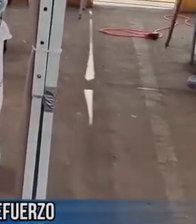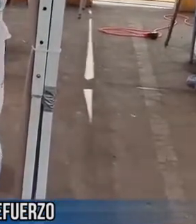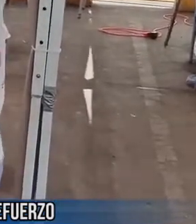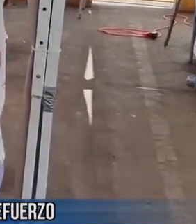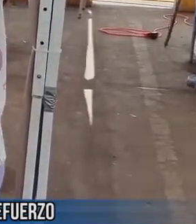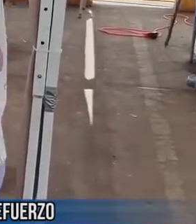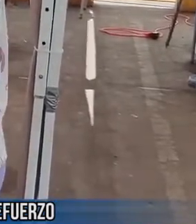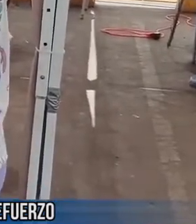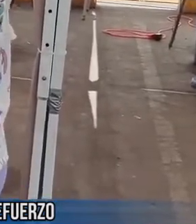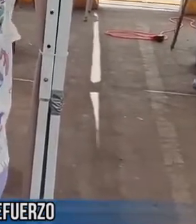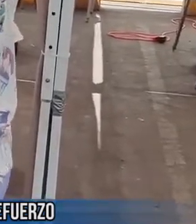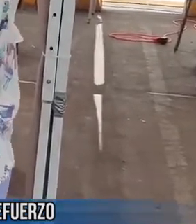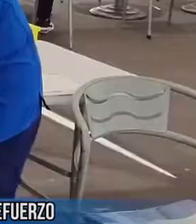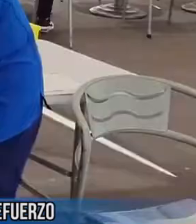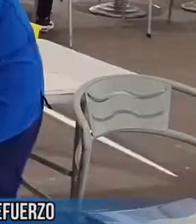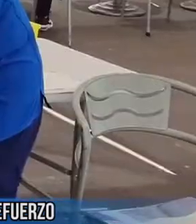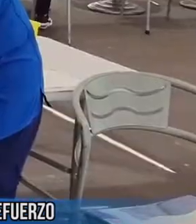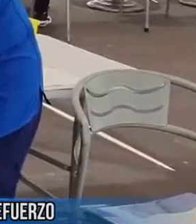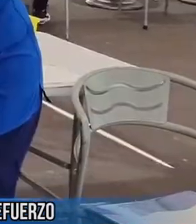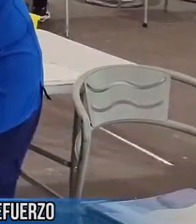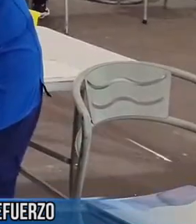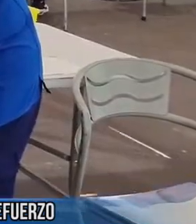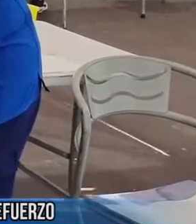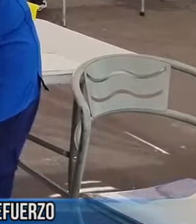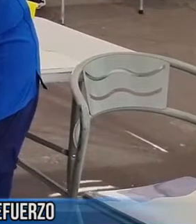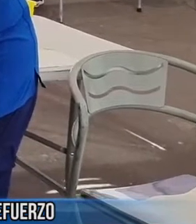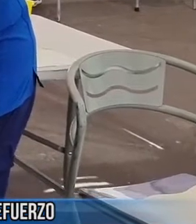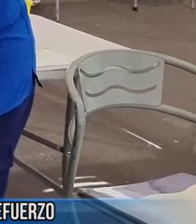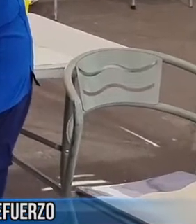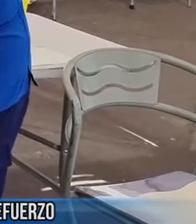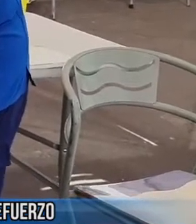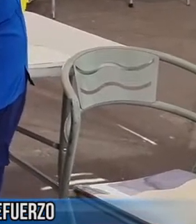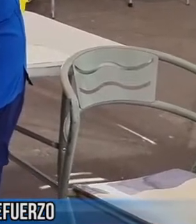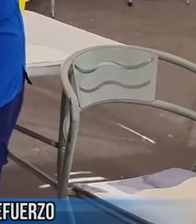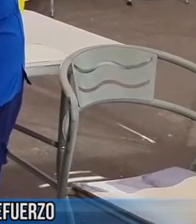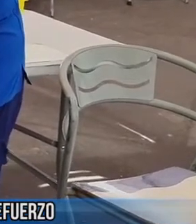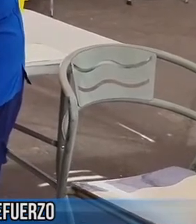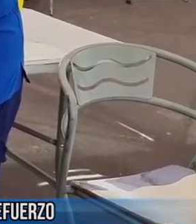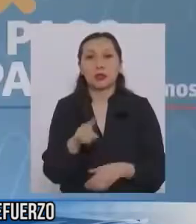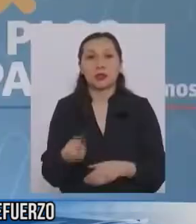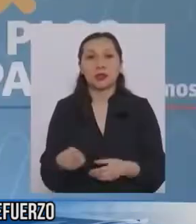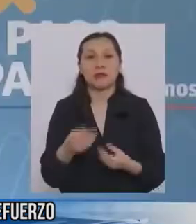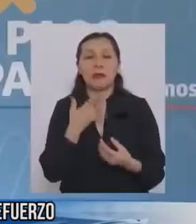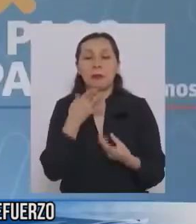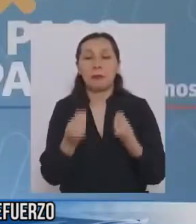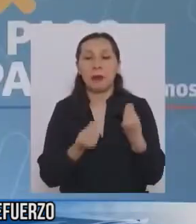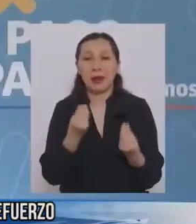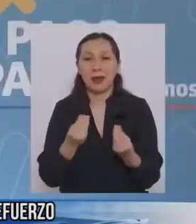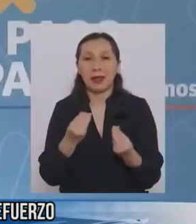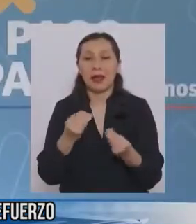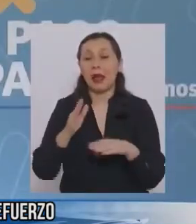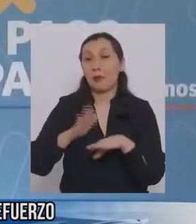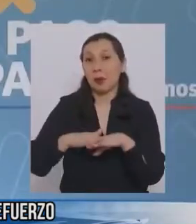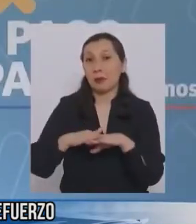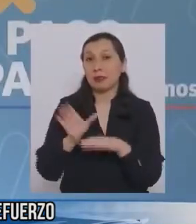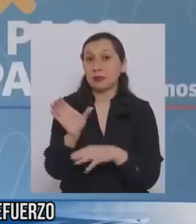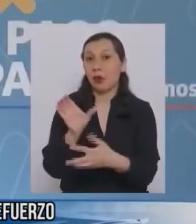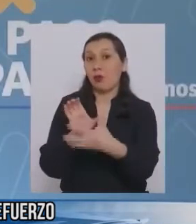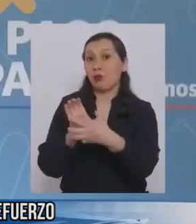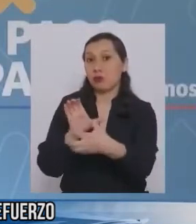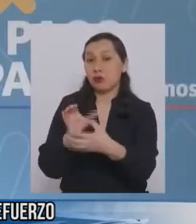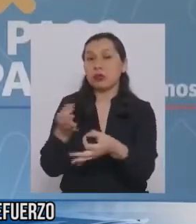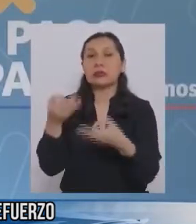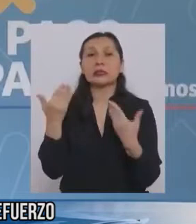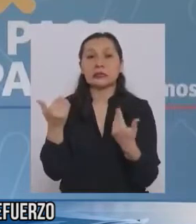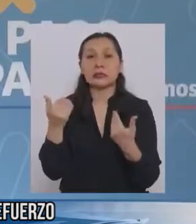no es un pase que es exigido no tiene ningún valor y el pase de movilidad requiere obviamente el